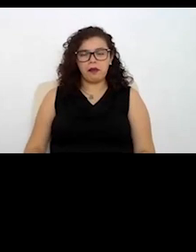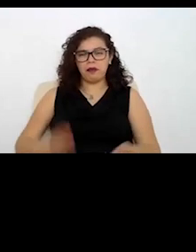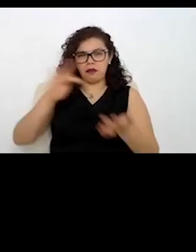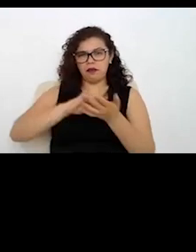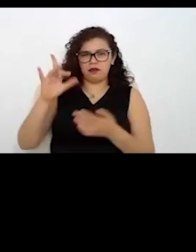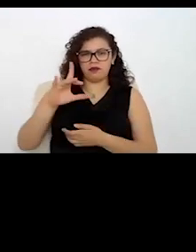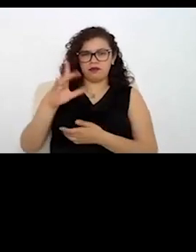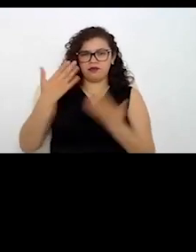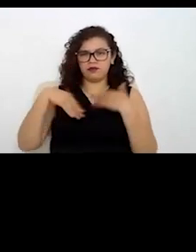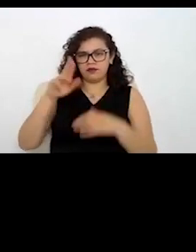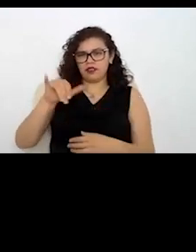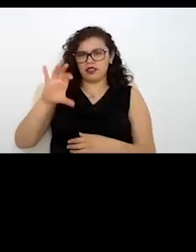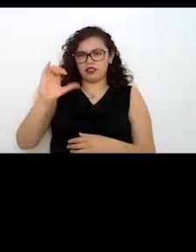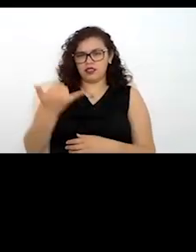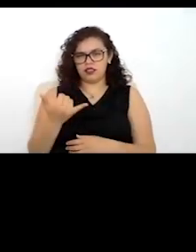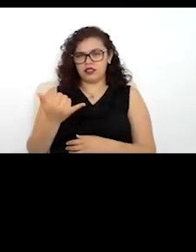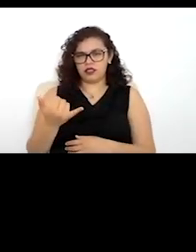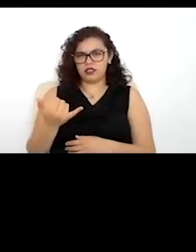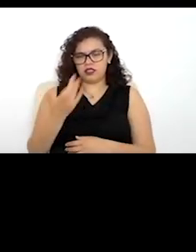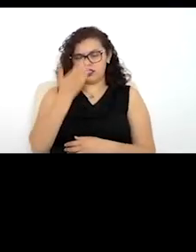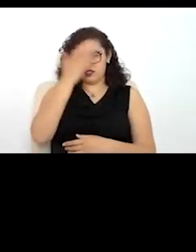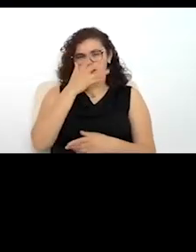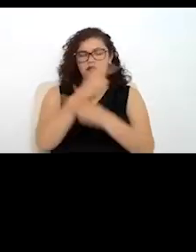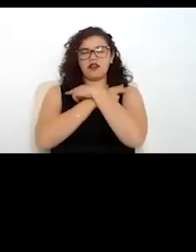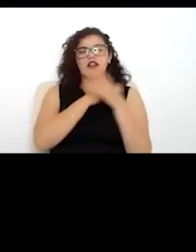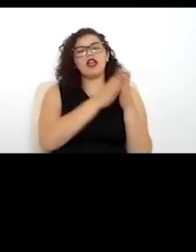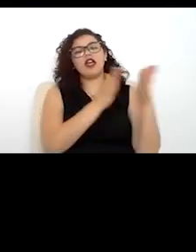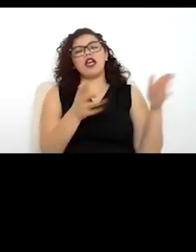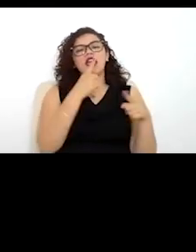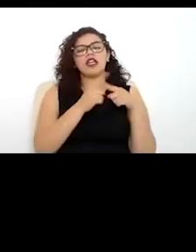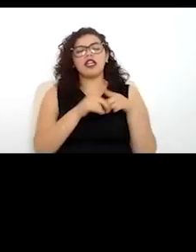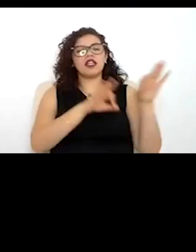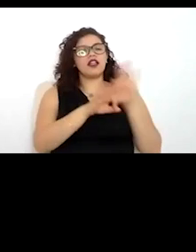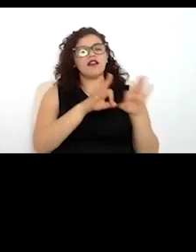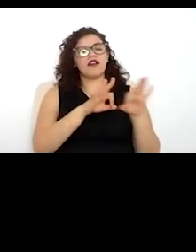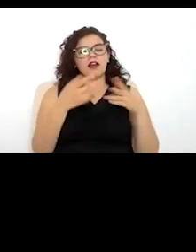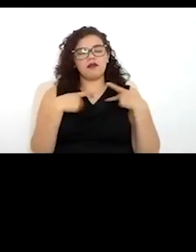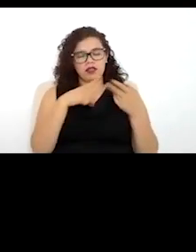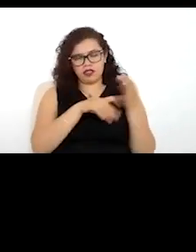Gracias. La siguiente pregunta es de Nancy. Dice, ¿quién decide el periodo vacacional? ¿Trabajador o empresa?